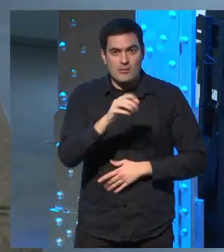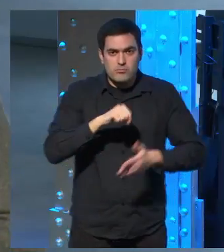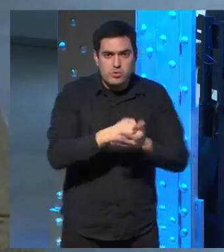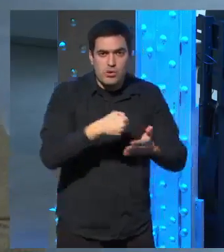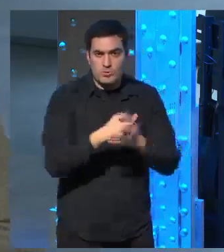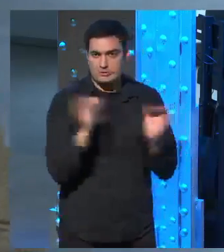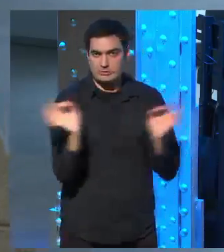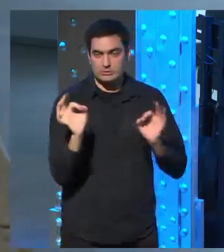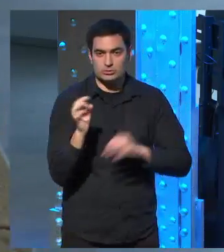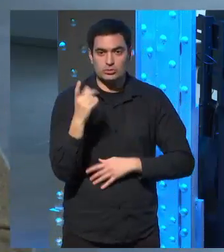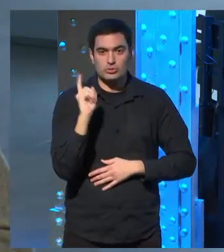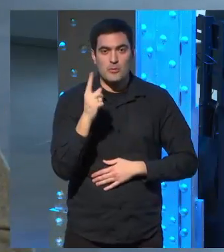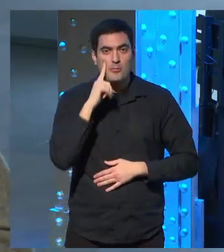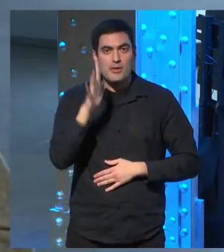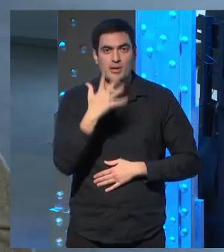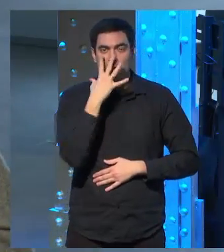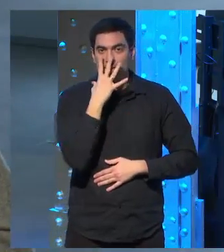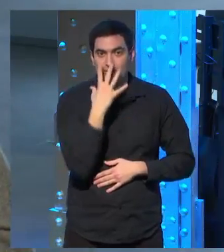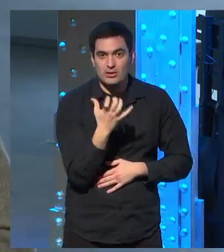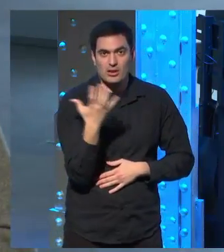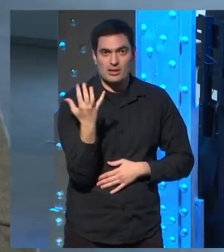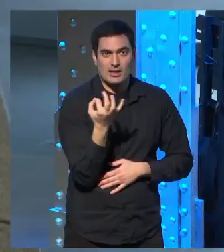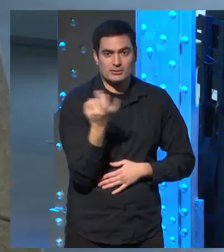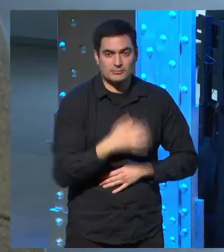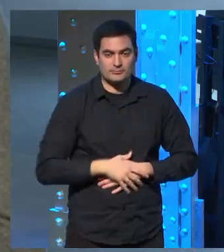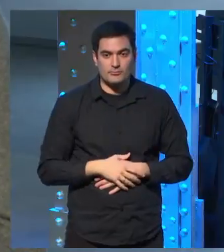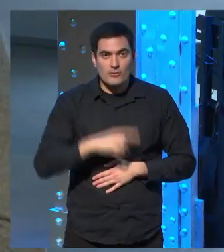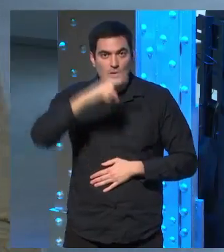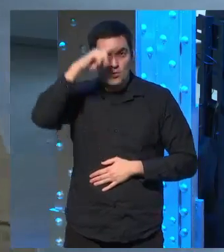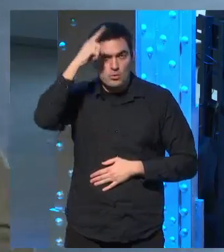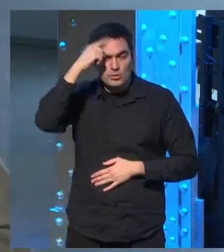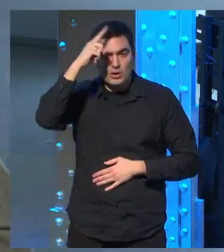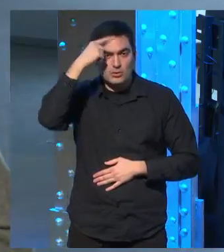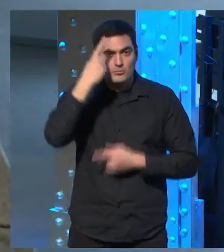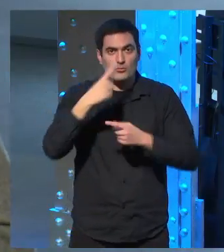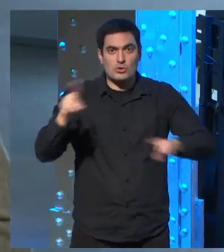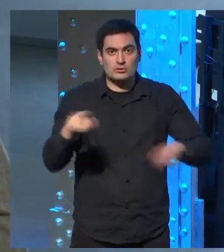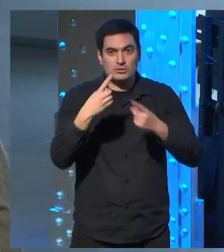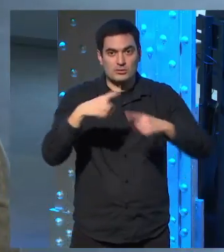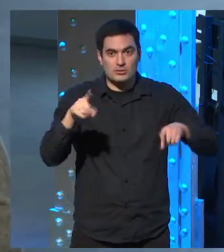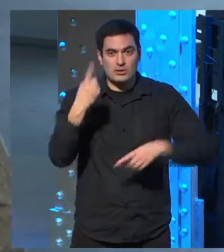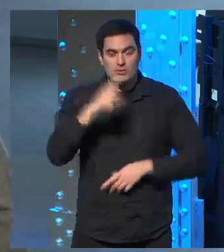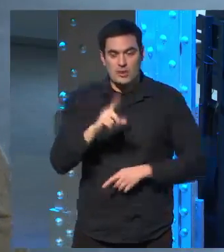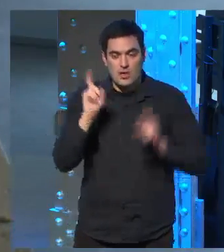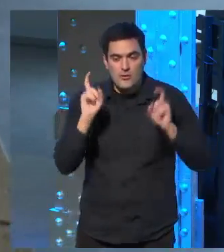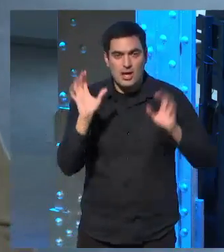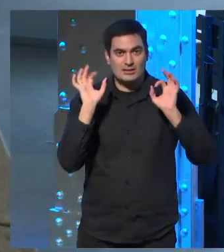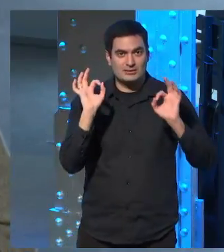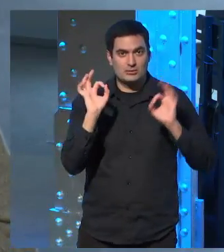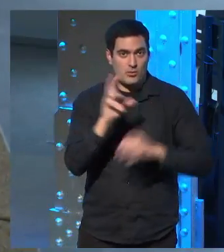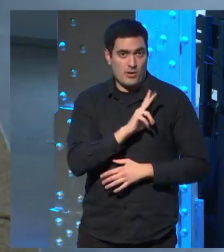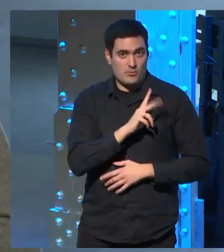como algo que me parece más serio, que es vindicación de la cultura y de la cultura musical y de la educación musical,